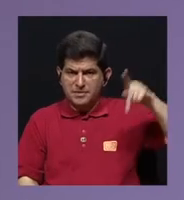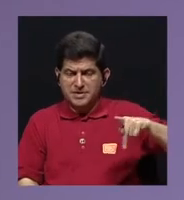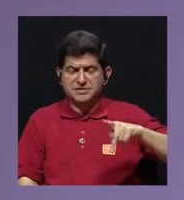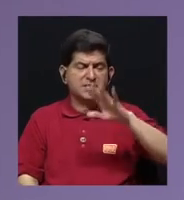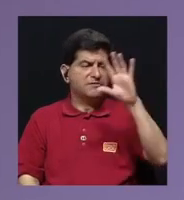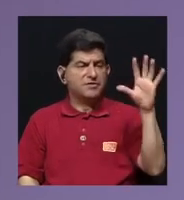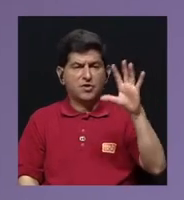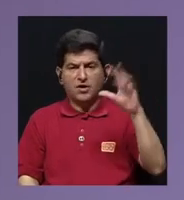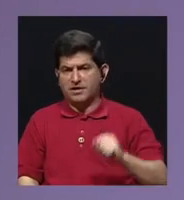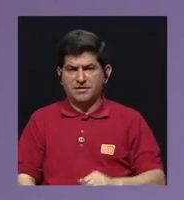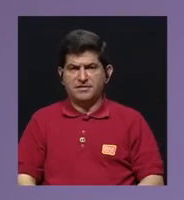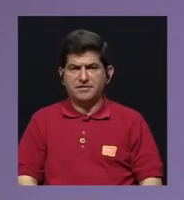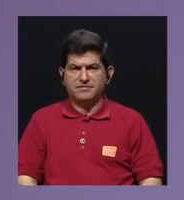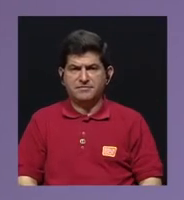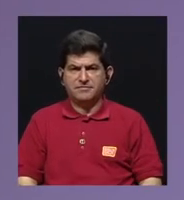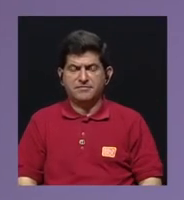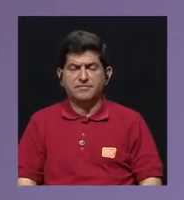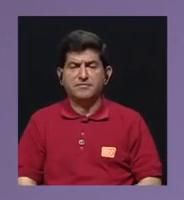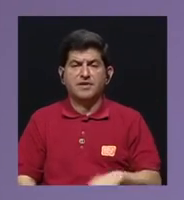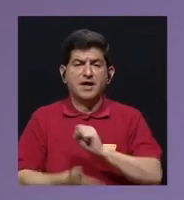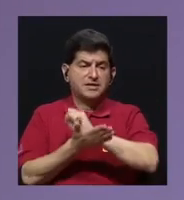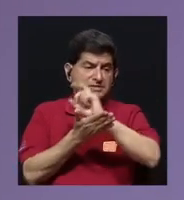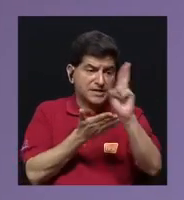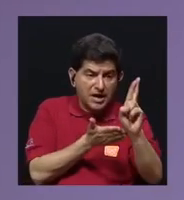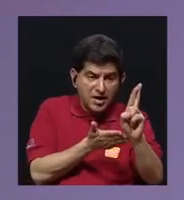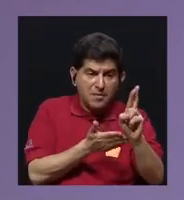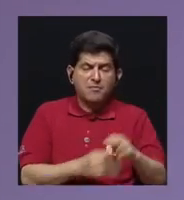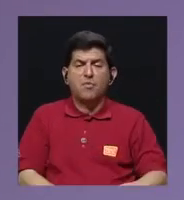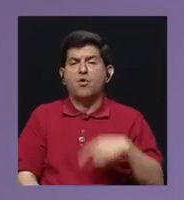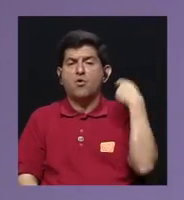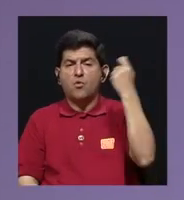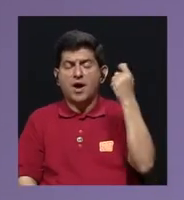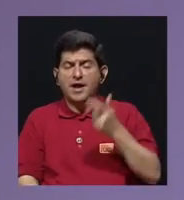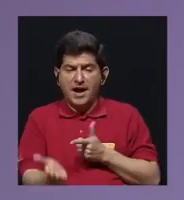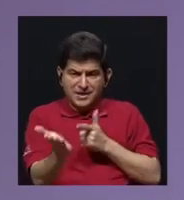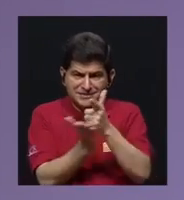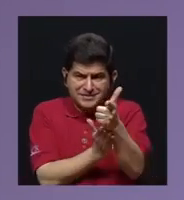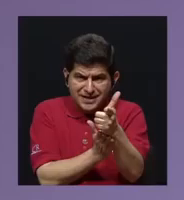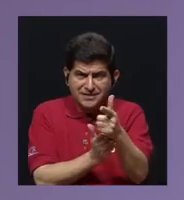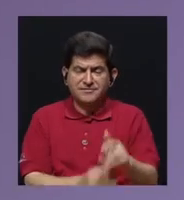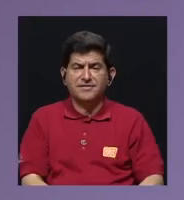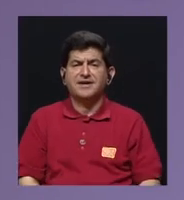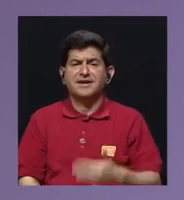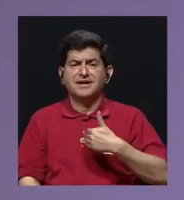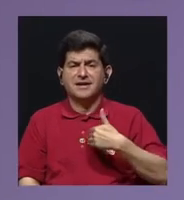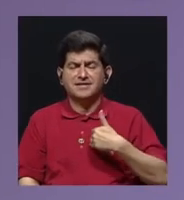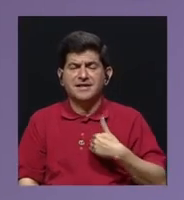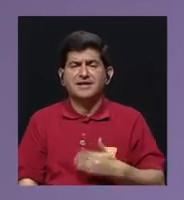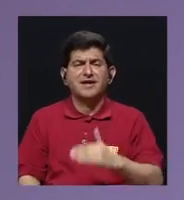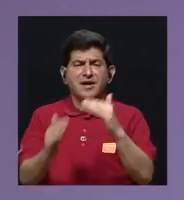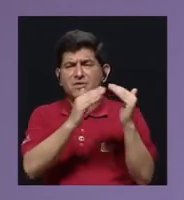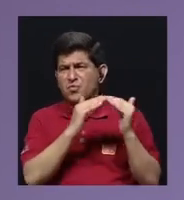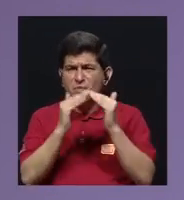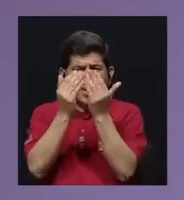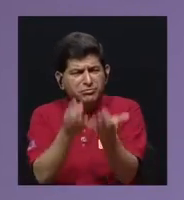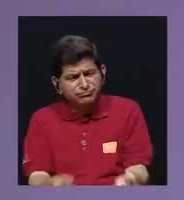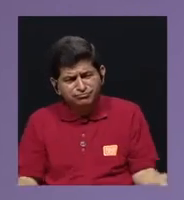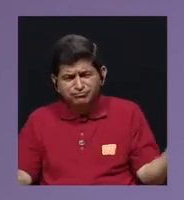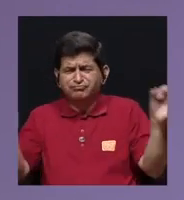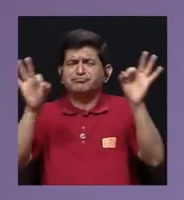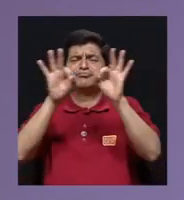Caribe, a la sede de Occidente, Guanacaste, Liberia, que tenemos una gran población que